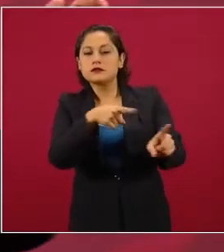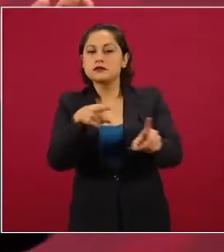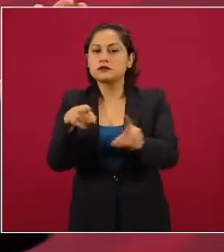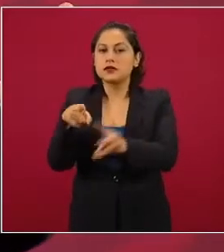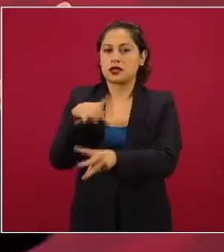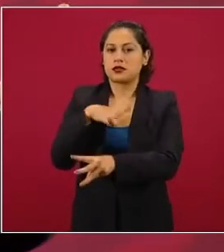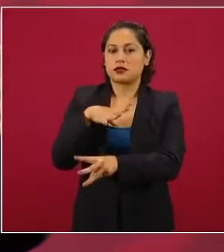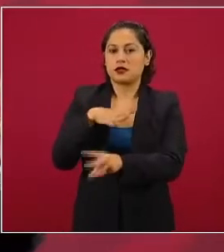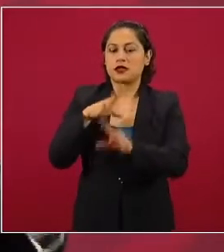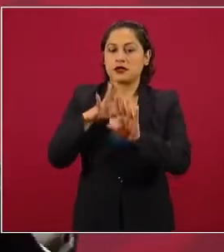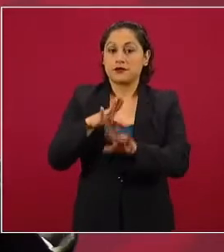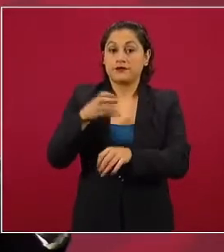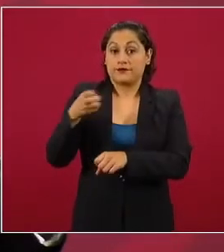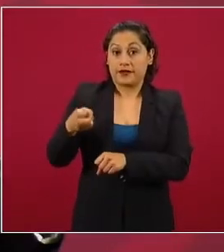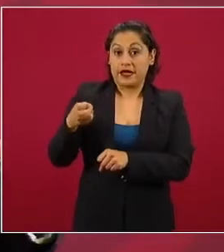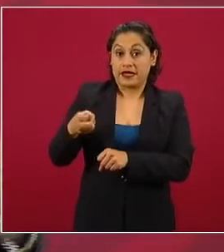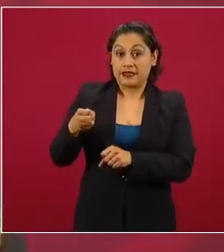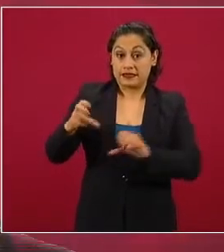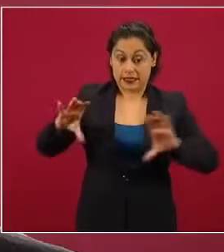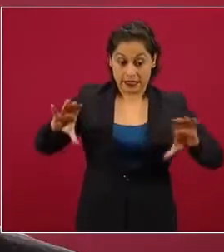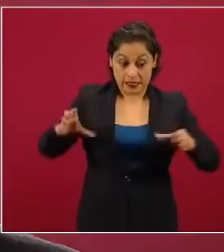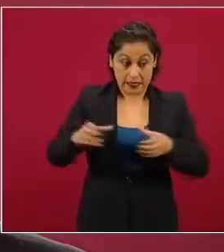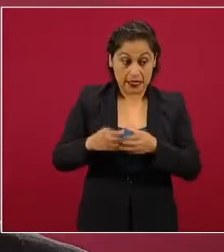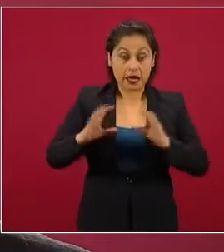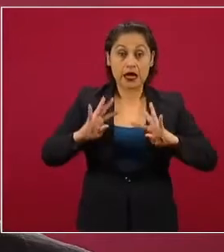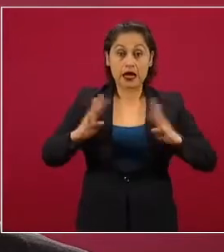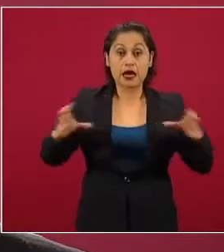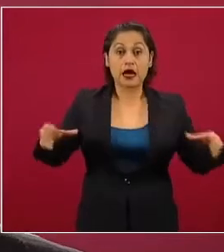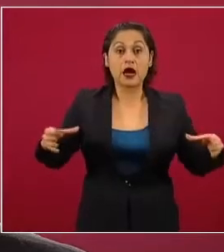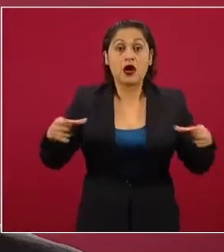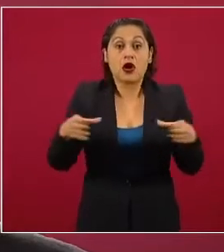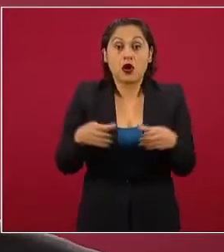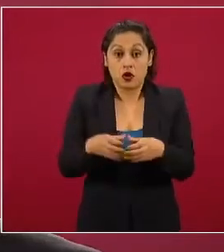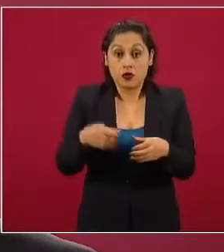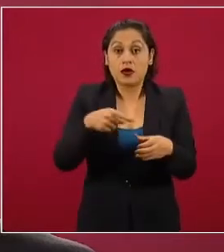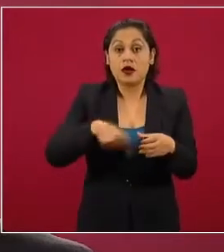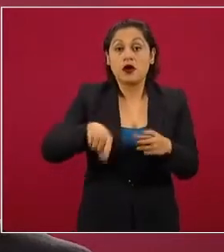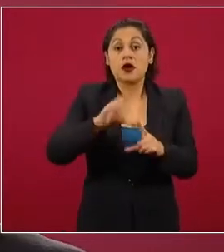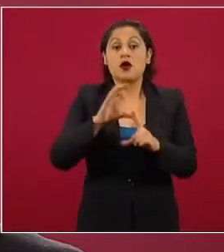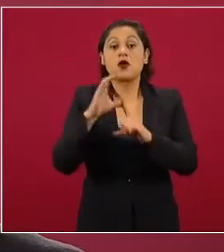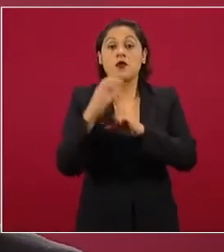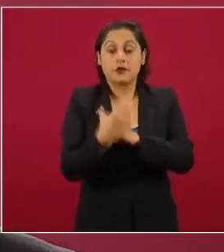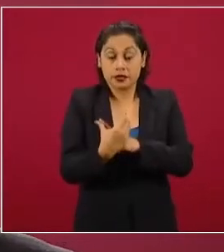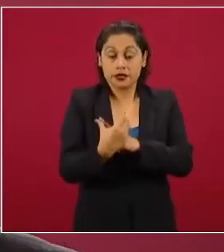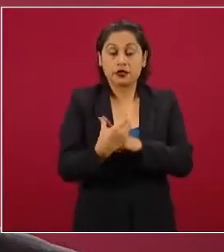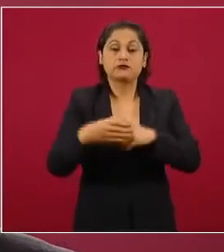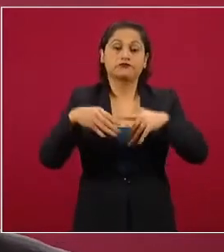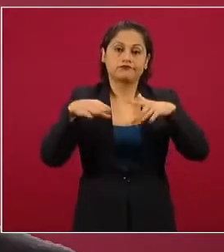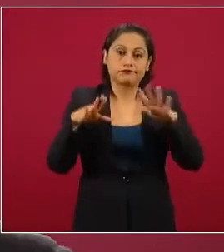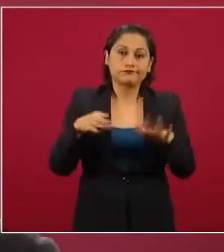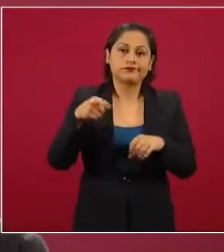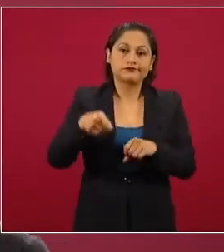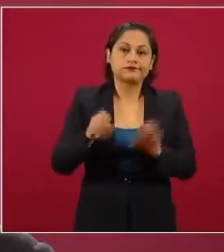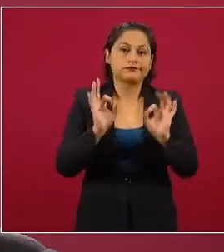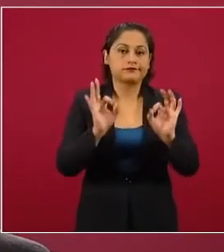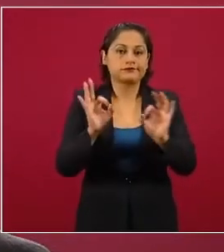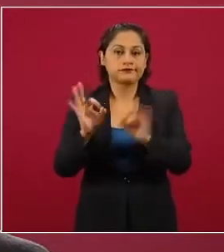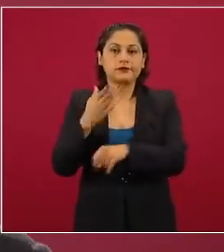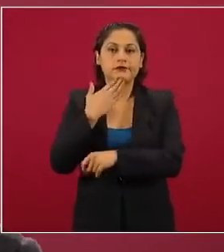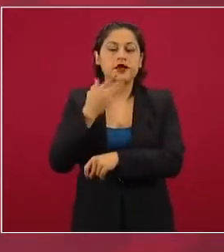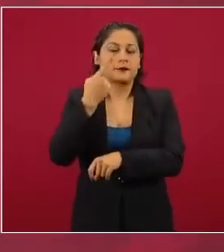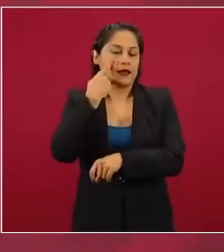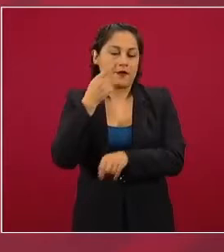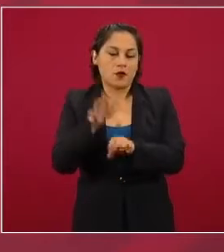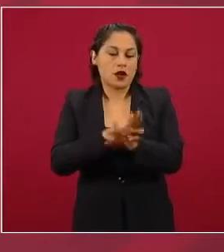una descoordinación grande y perderíamos tiempo. Lo que era acostumbrado es que cada empresa farmacéutica va a un